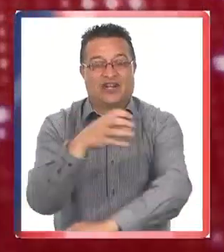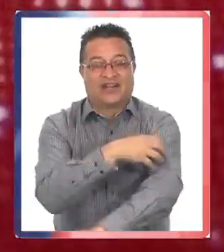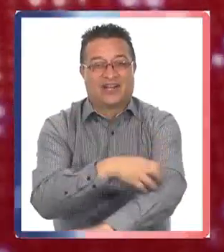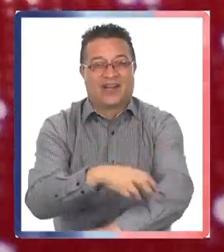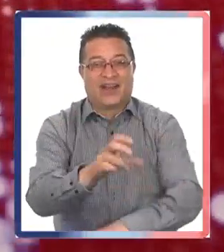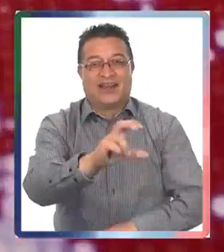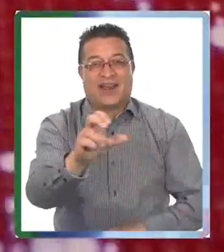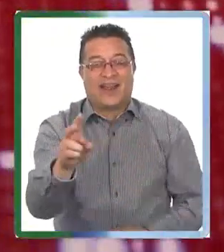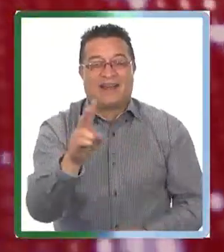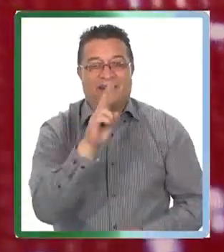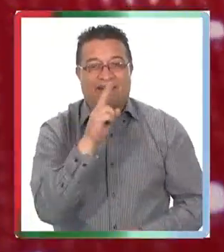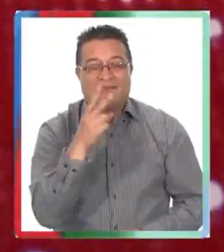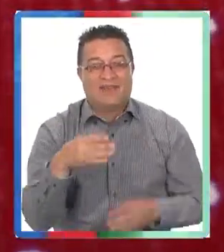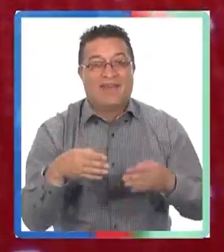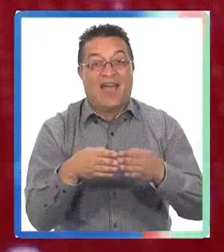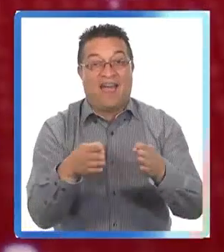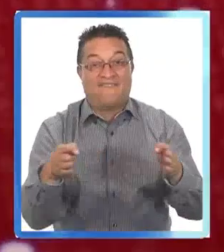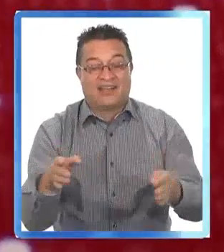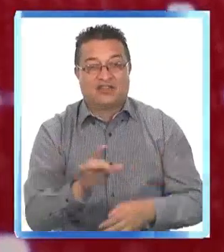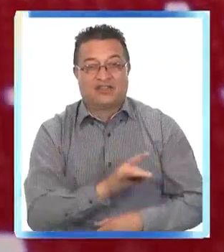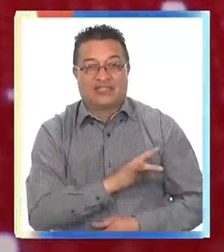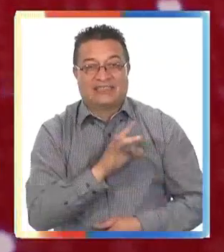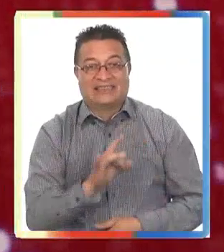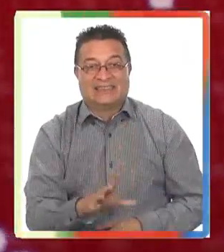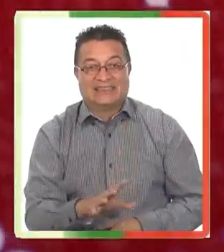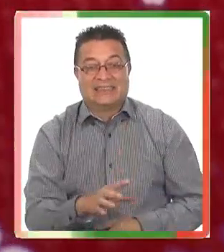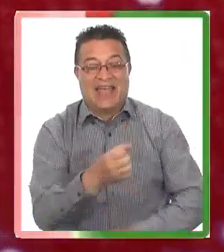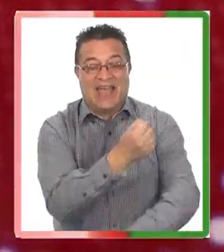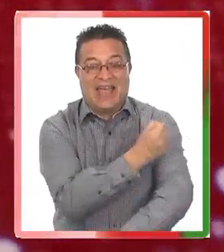Asociación Regional de Canales de Televisión de Señal Abierta de